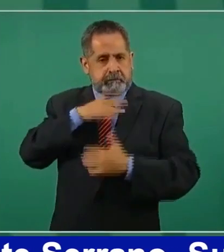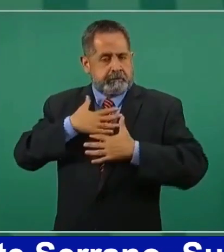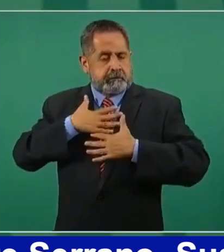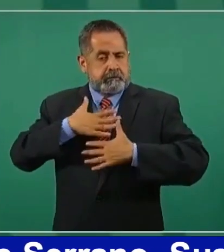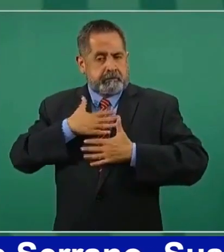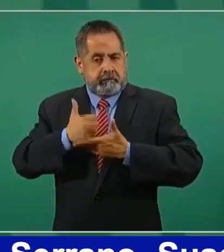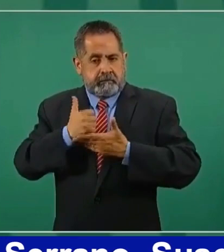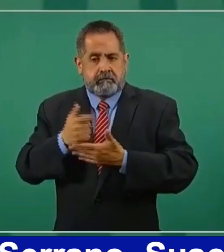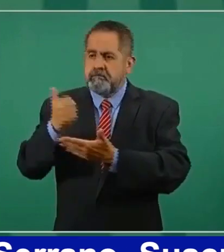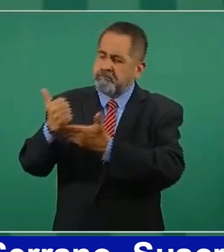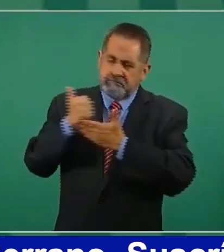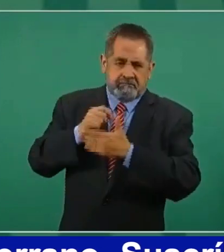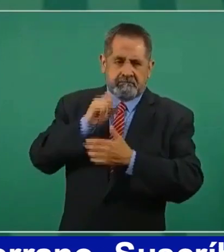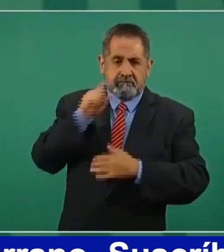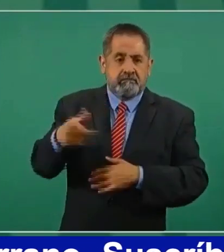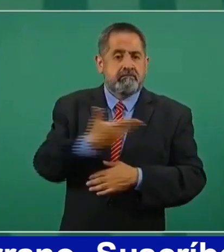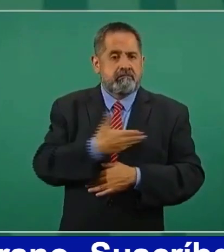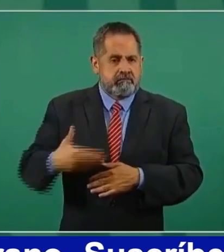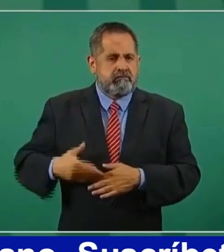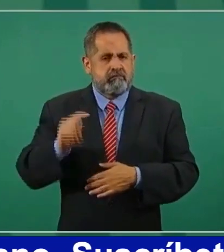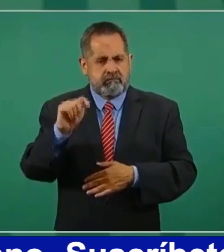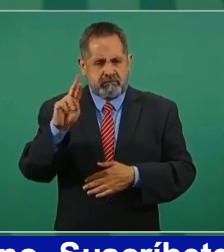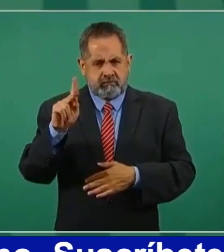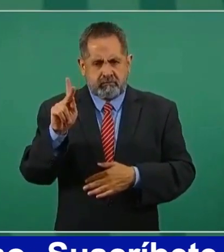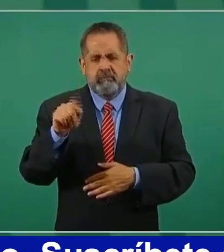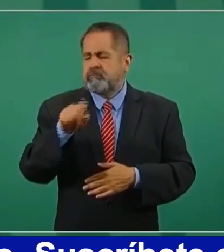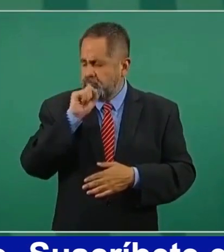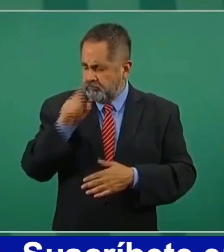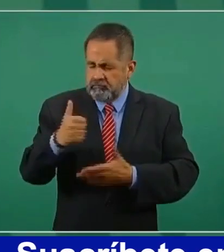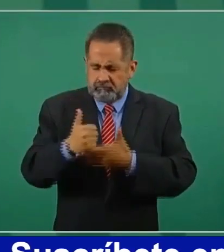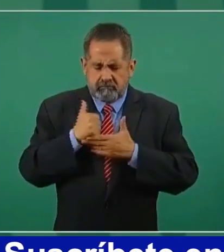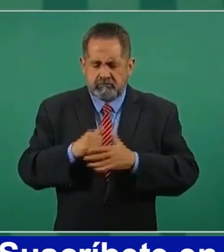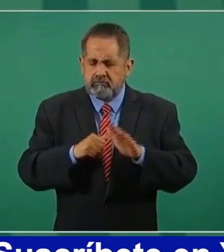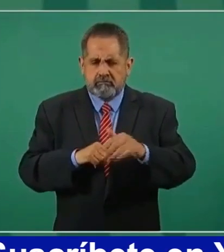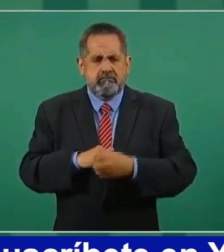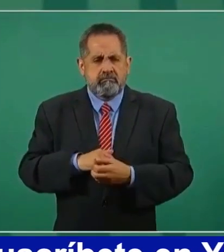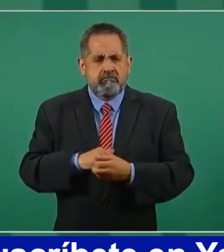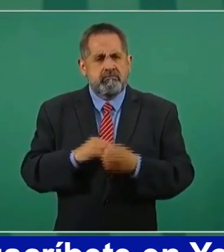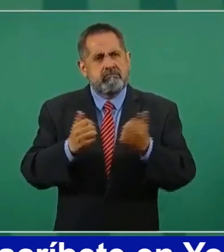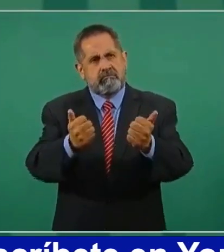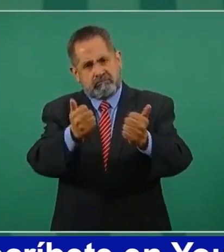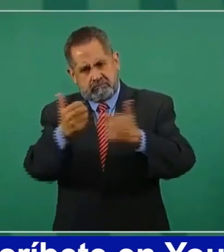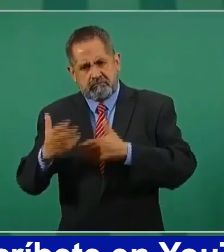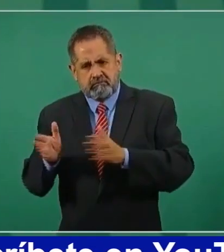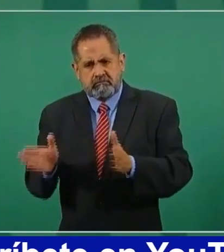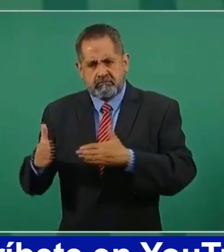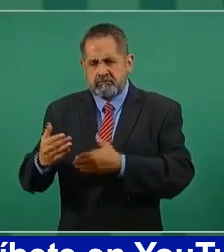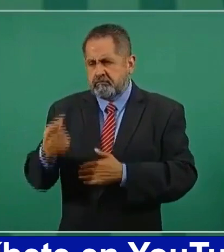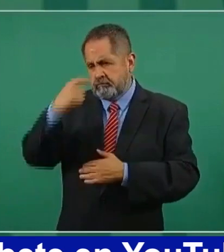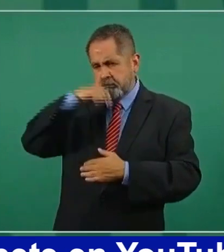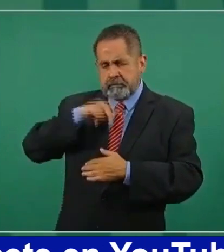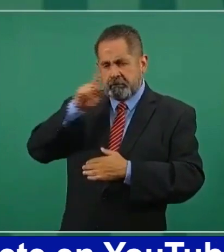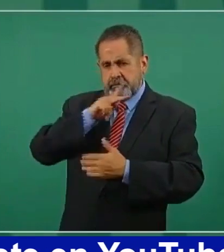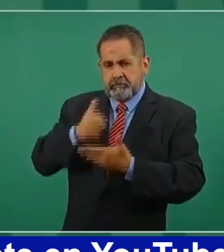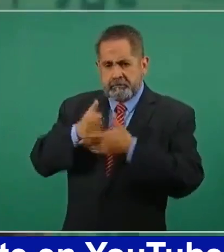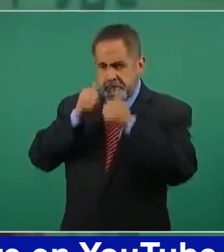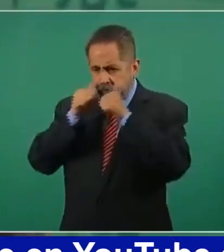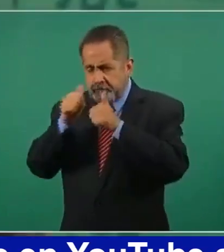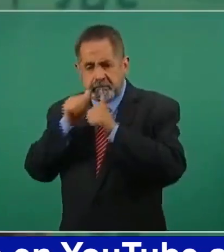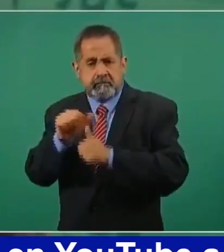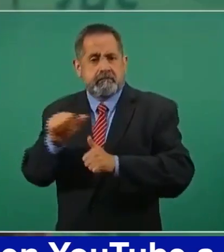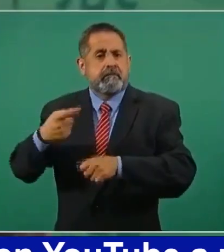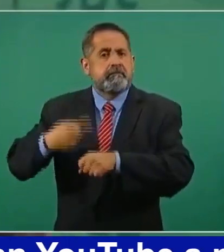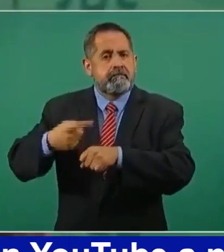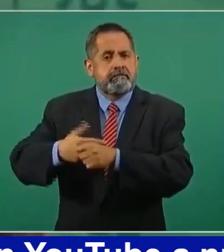También en eso ayudó el presidente Trump, en mandarnos ventiladores para atender